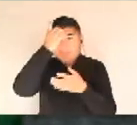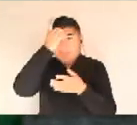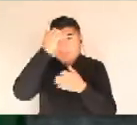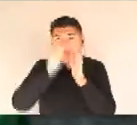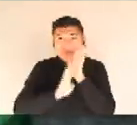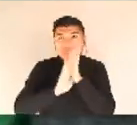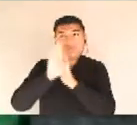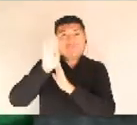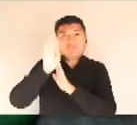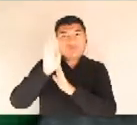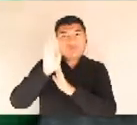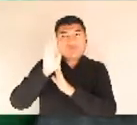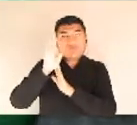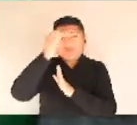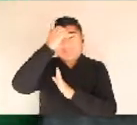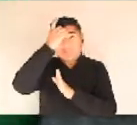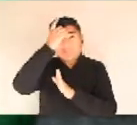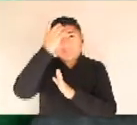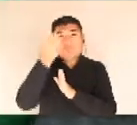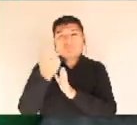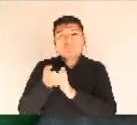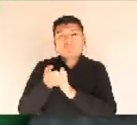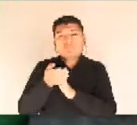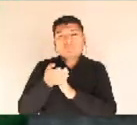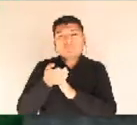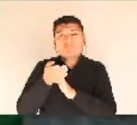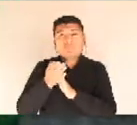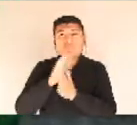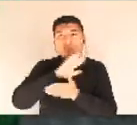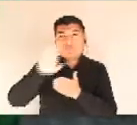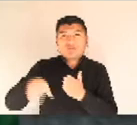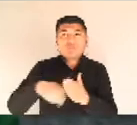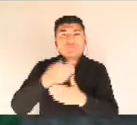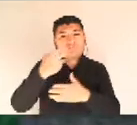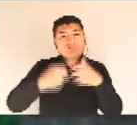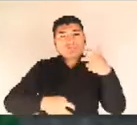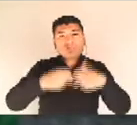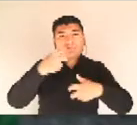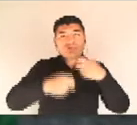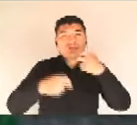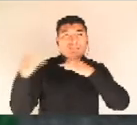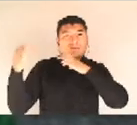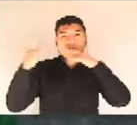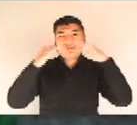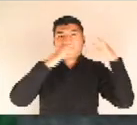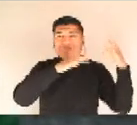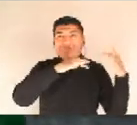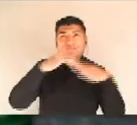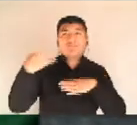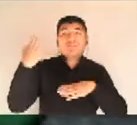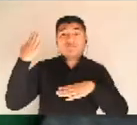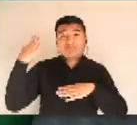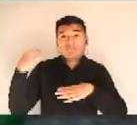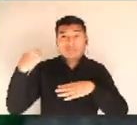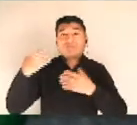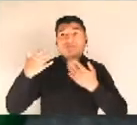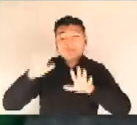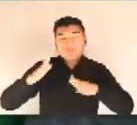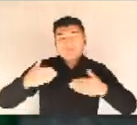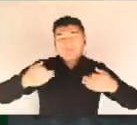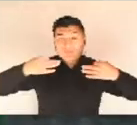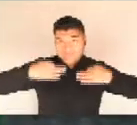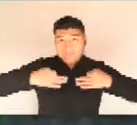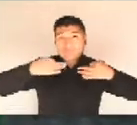alemania ha vencido todas las consecuencias de la guerra que tuvo que pasar y se ha colocado